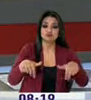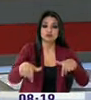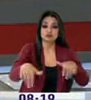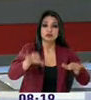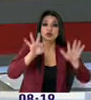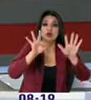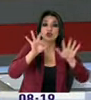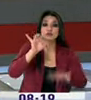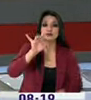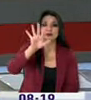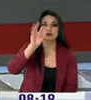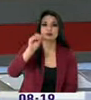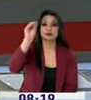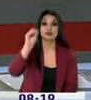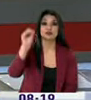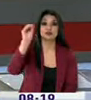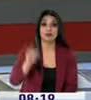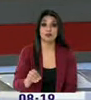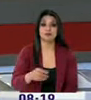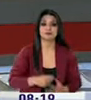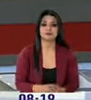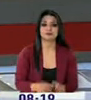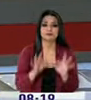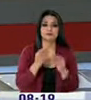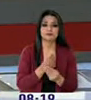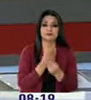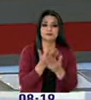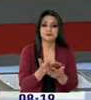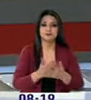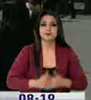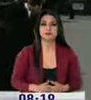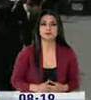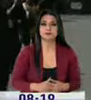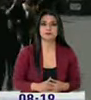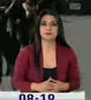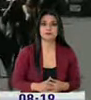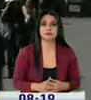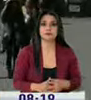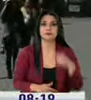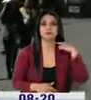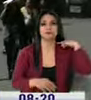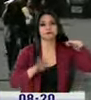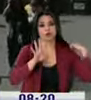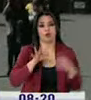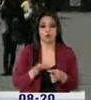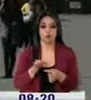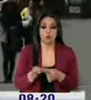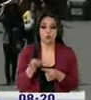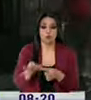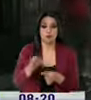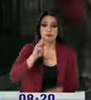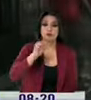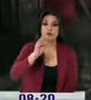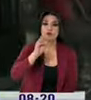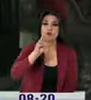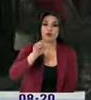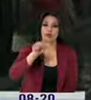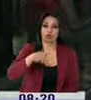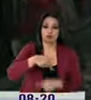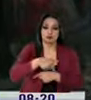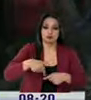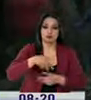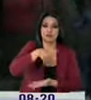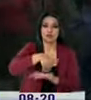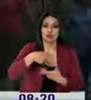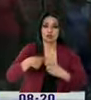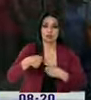del 85%. Así que le tenemos un informe, veamos. Son 4 cuadras de la calle García Moreno en el centro histórico que a